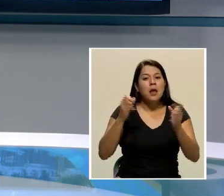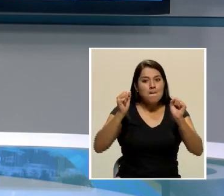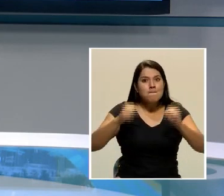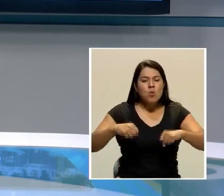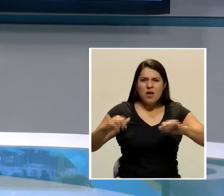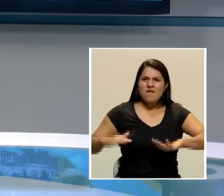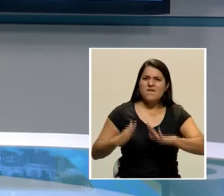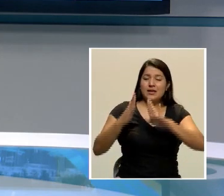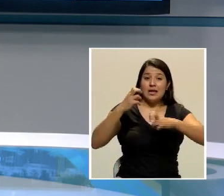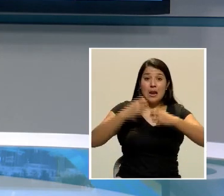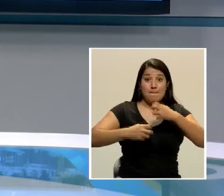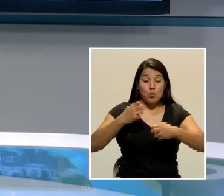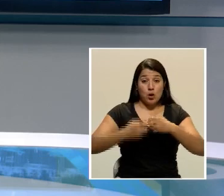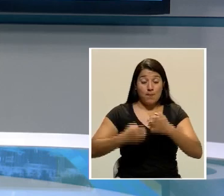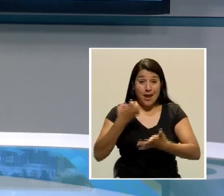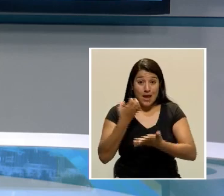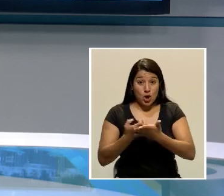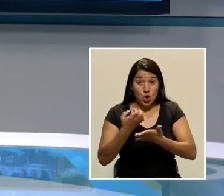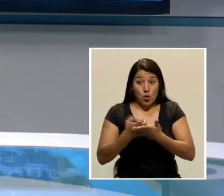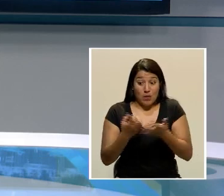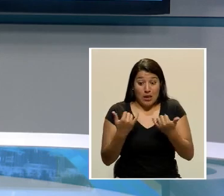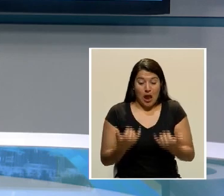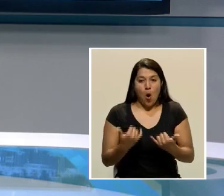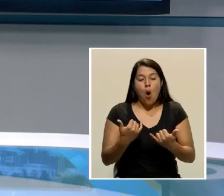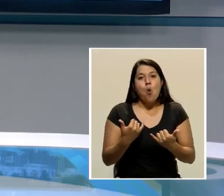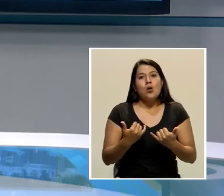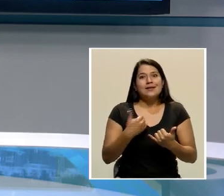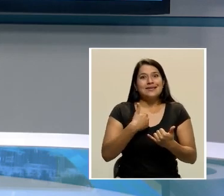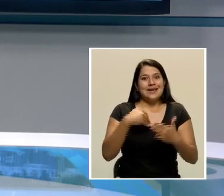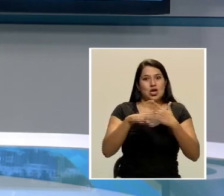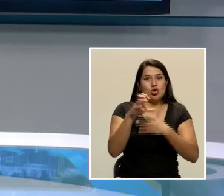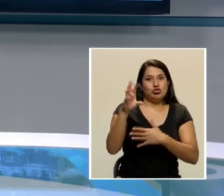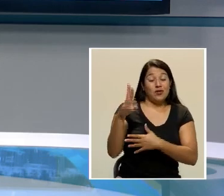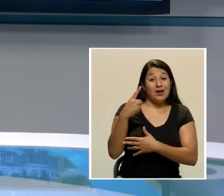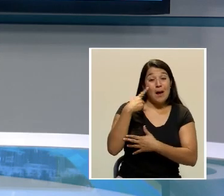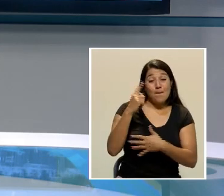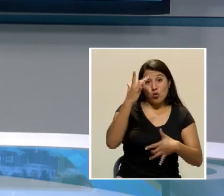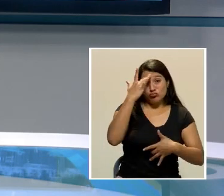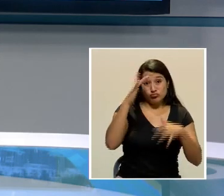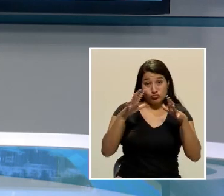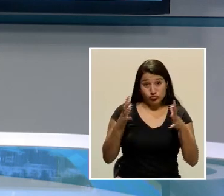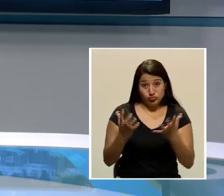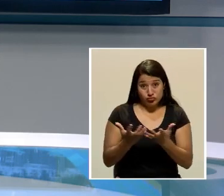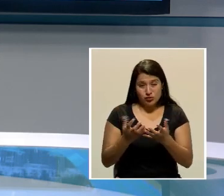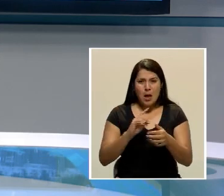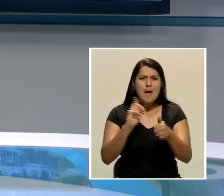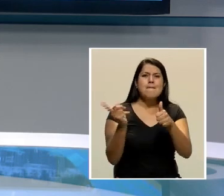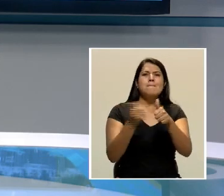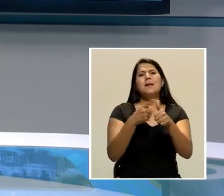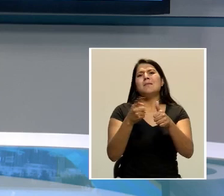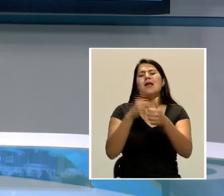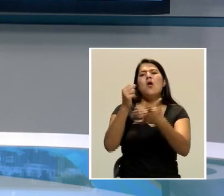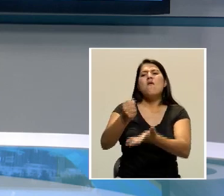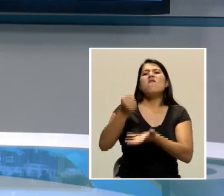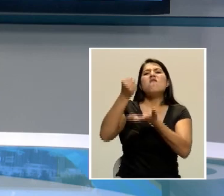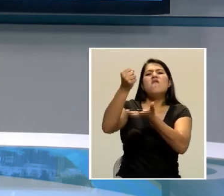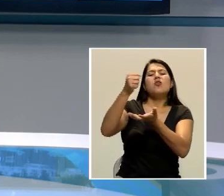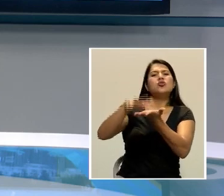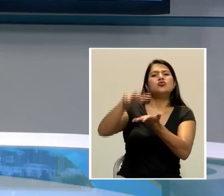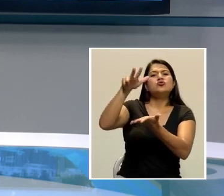la profunda crisis económica que ha desatado la pandemia. En primer lugar, lanzó un fondo de avales bancarios